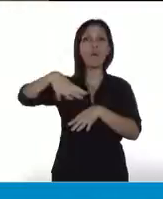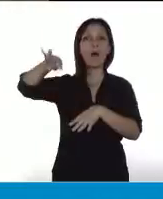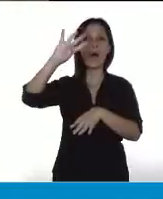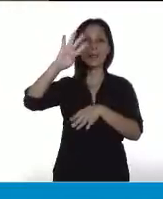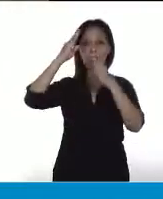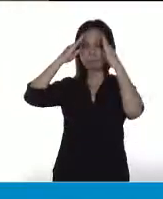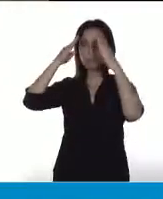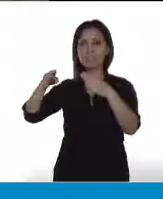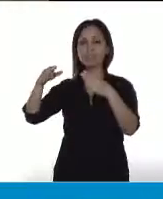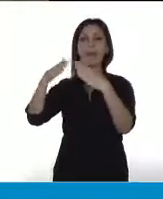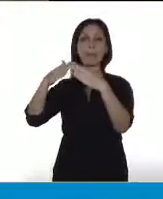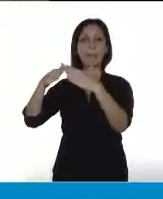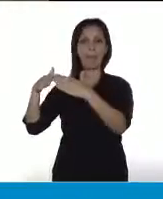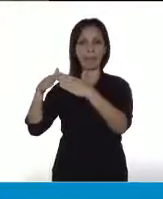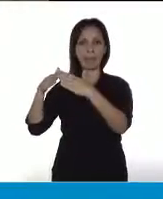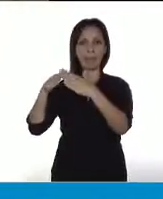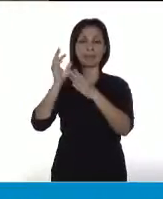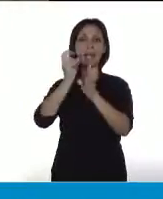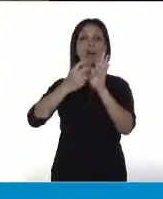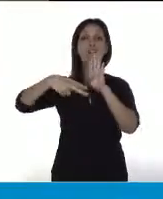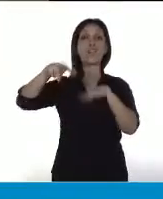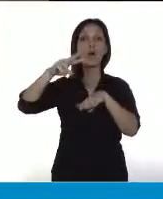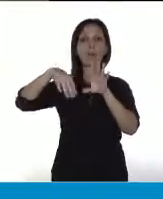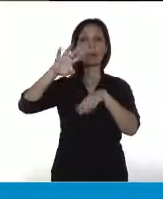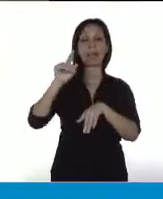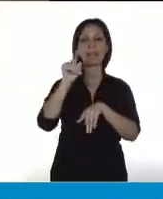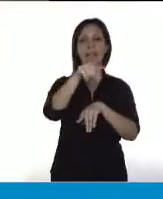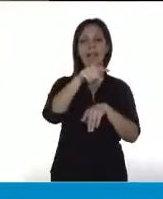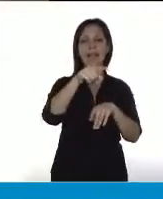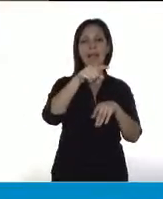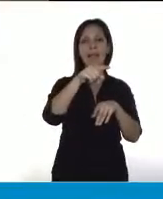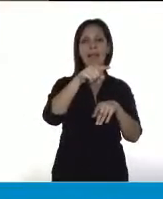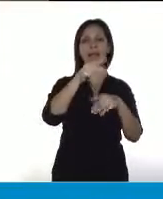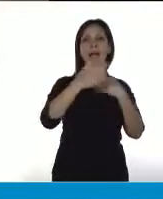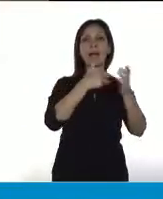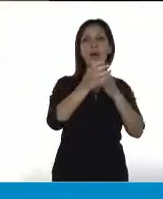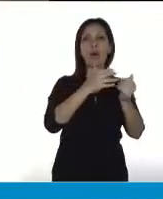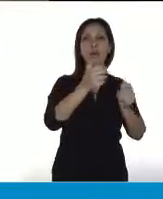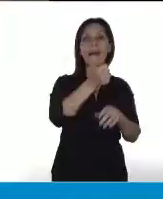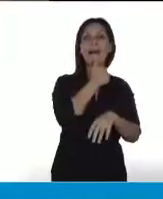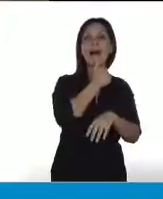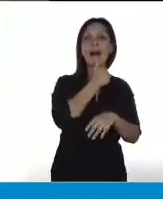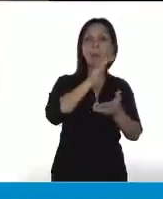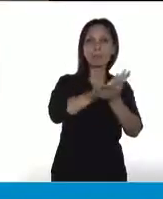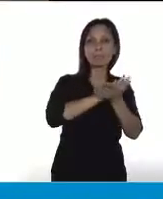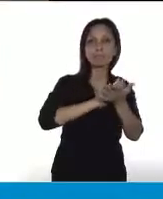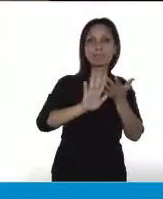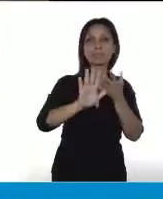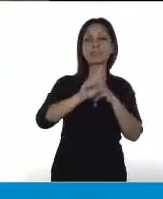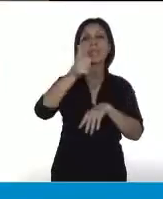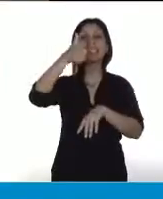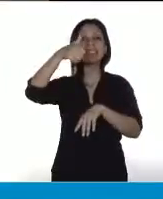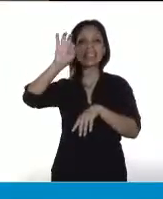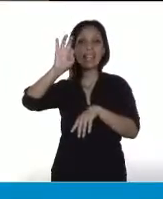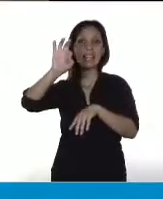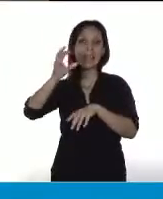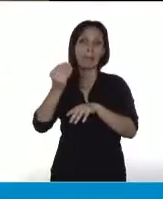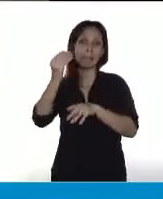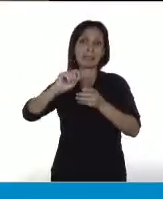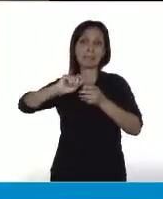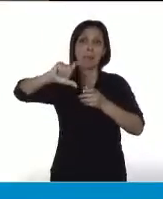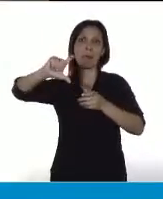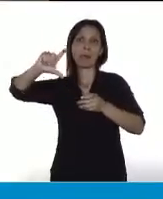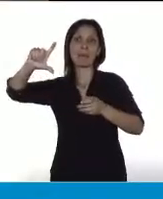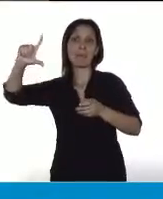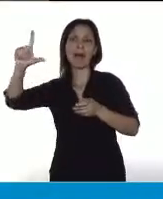vivienda, más del doble de lo destinado a obras de agua potable y 60 veces más de lo que se va a destinar a